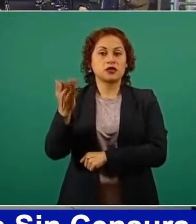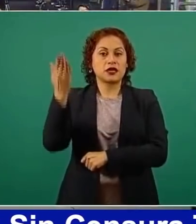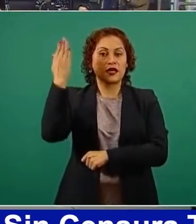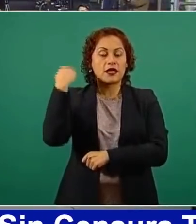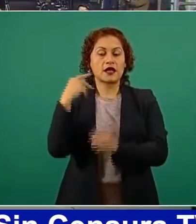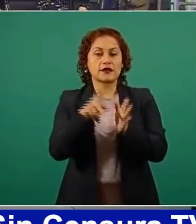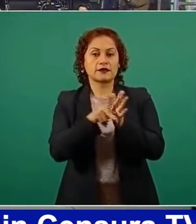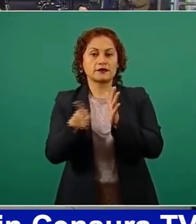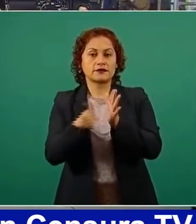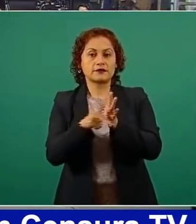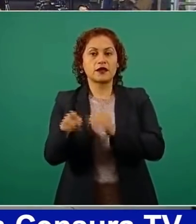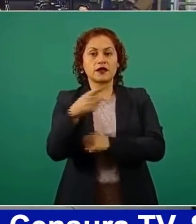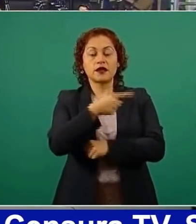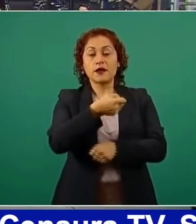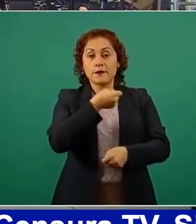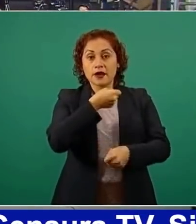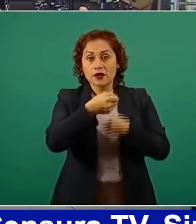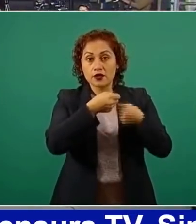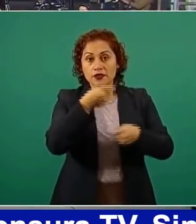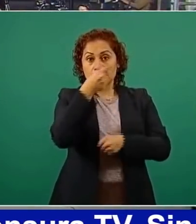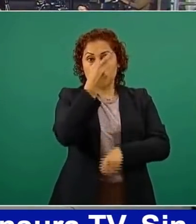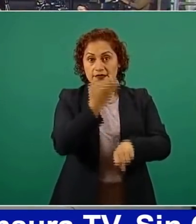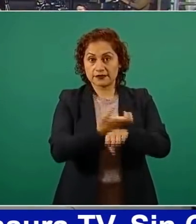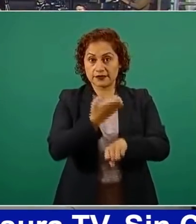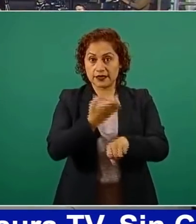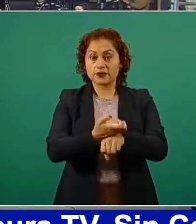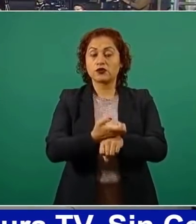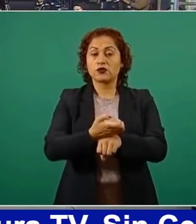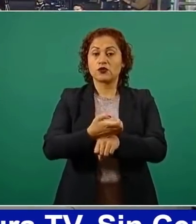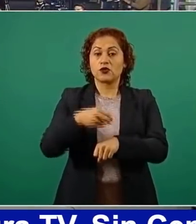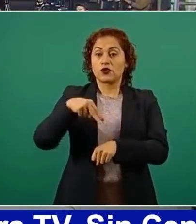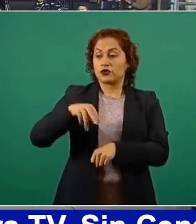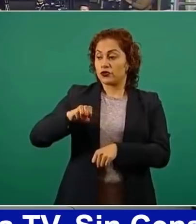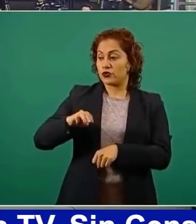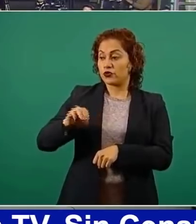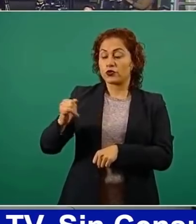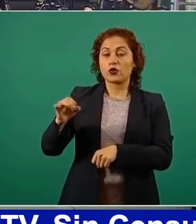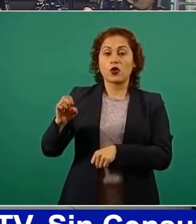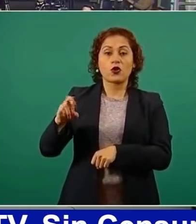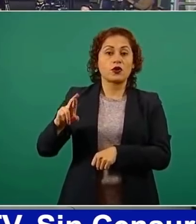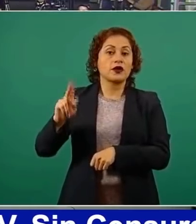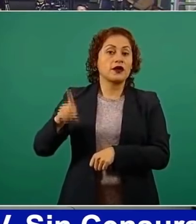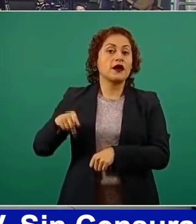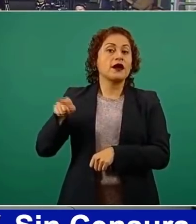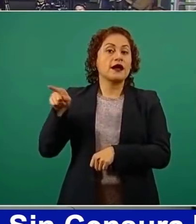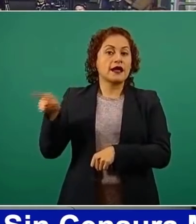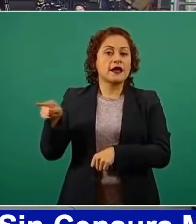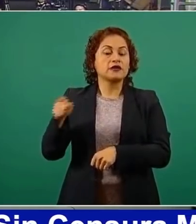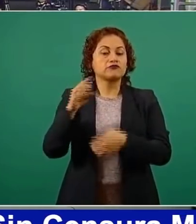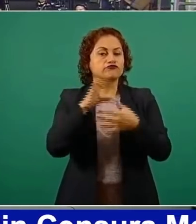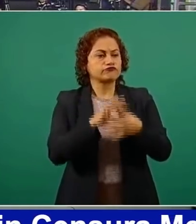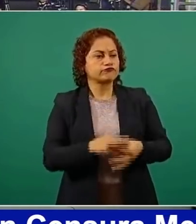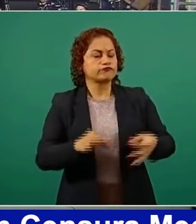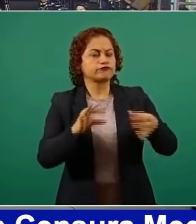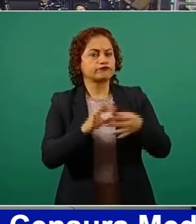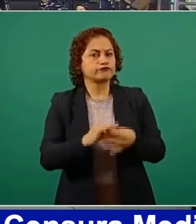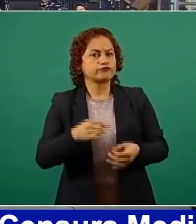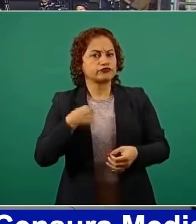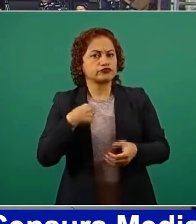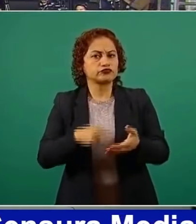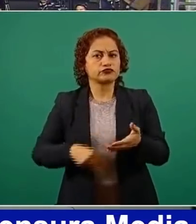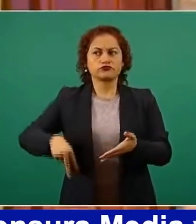York World: al subir yo al poder voy encarnando dos principios, uno de